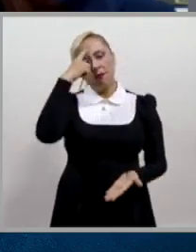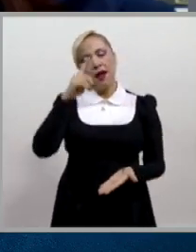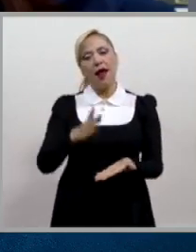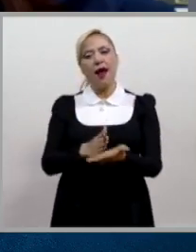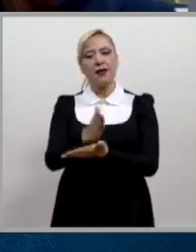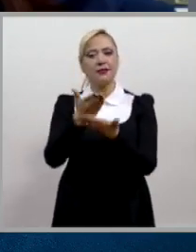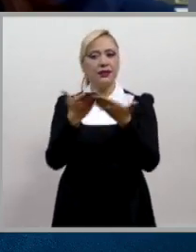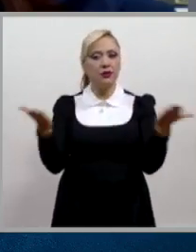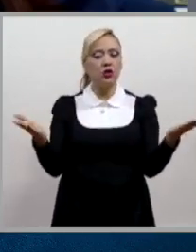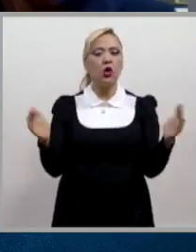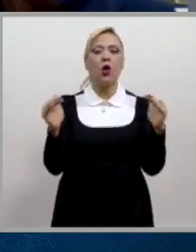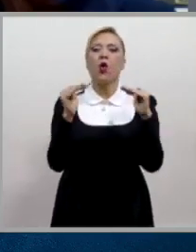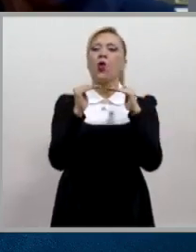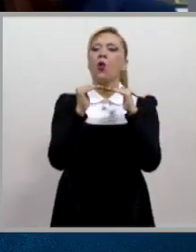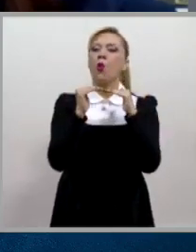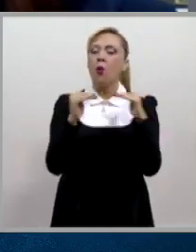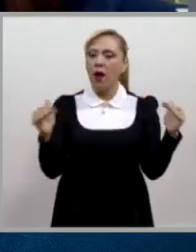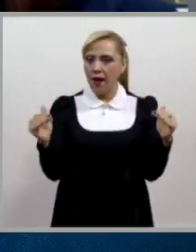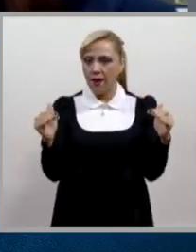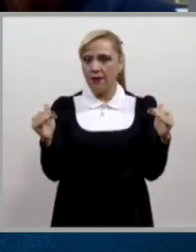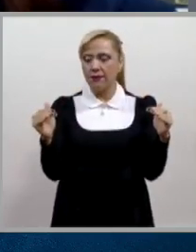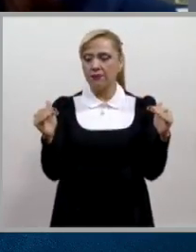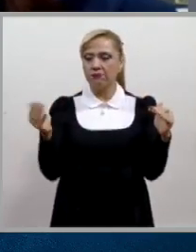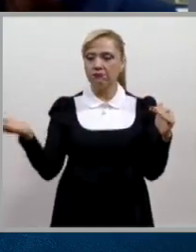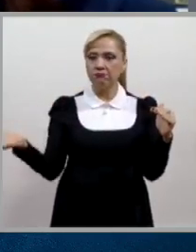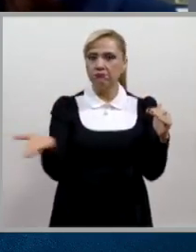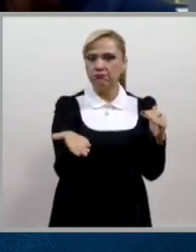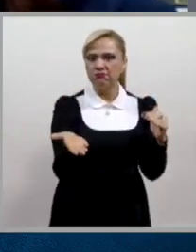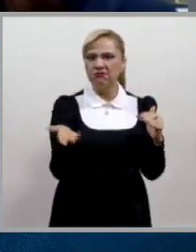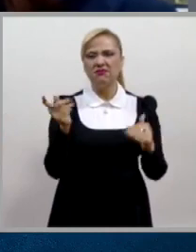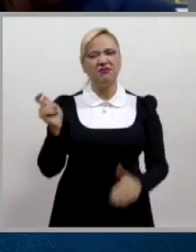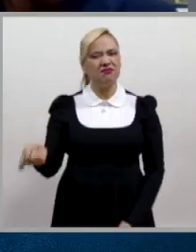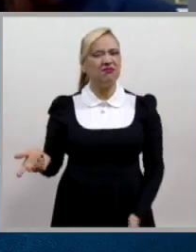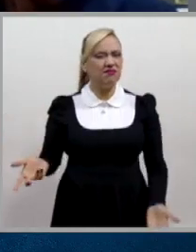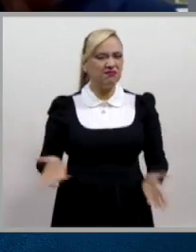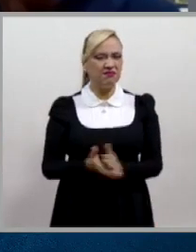acceso igualitario, diría yo, a estos grupos en condiciones de vulnerabilidad?